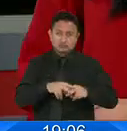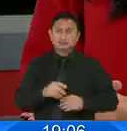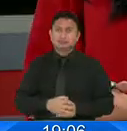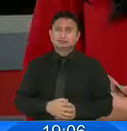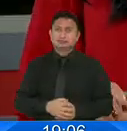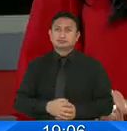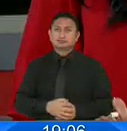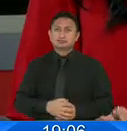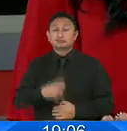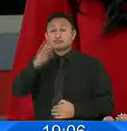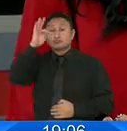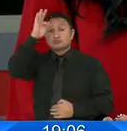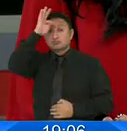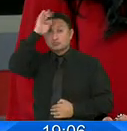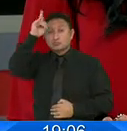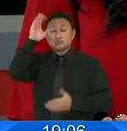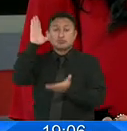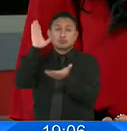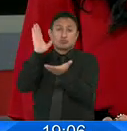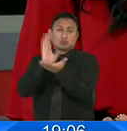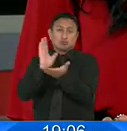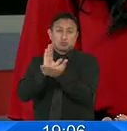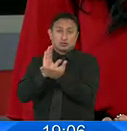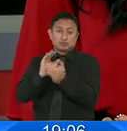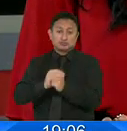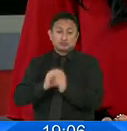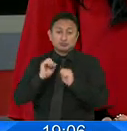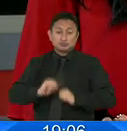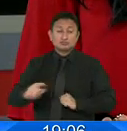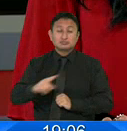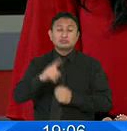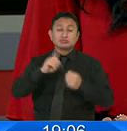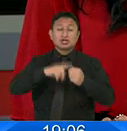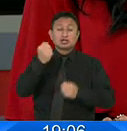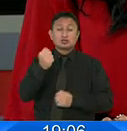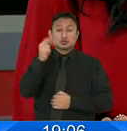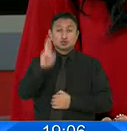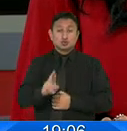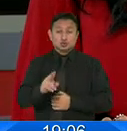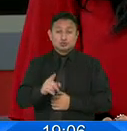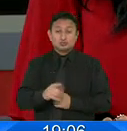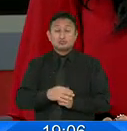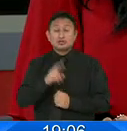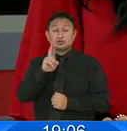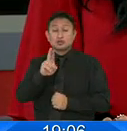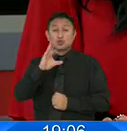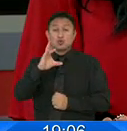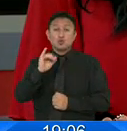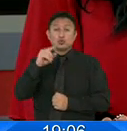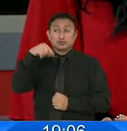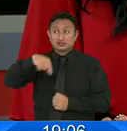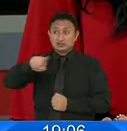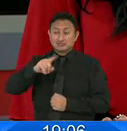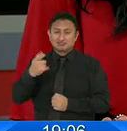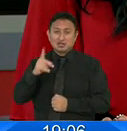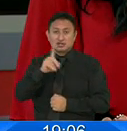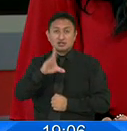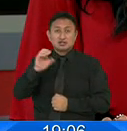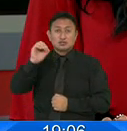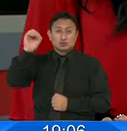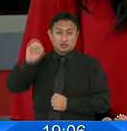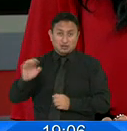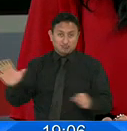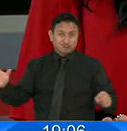En el hospital Carlos Andrade Marín y el IES Quito Sur, las unidades de cuidados intensivos están al 100% de